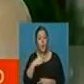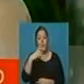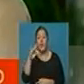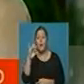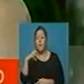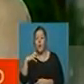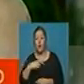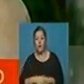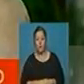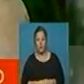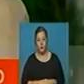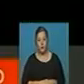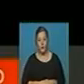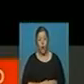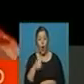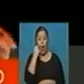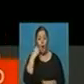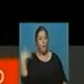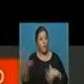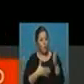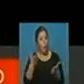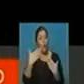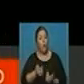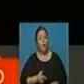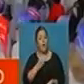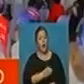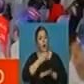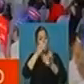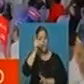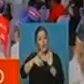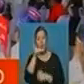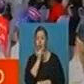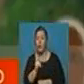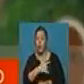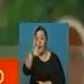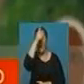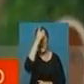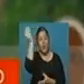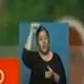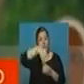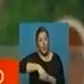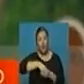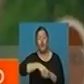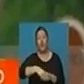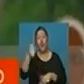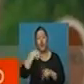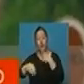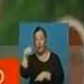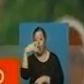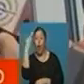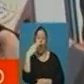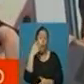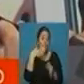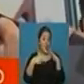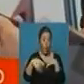Laban. Nombre polémico capaz de ofrecer recompensas para quienes denuncien a policías implicados en el tráfico de drogas o